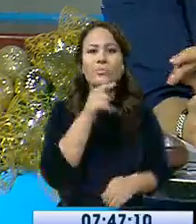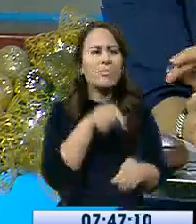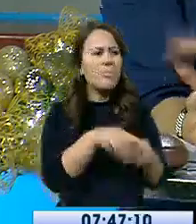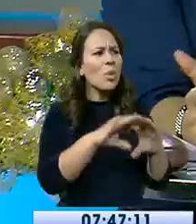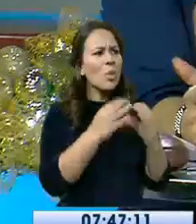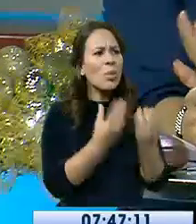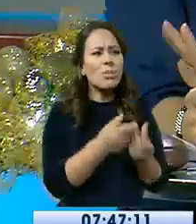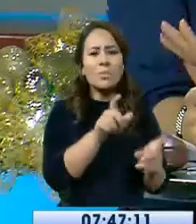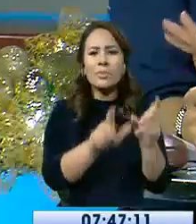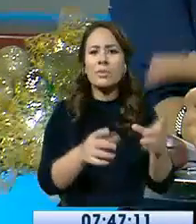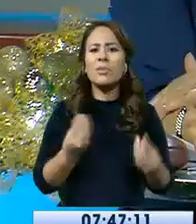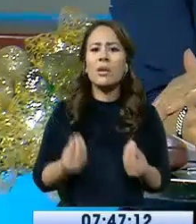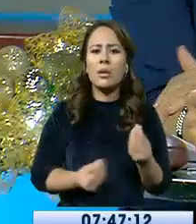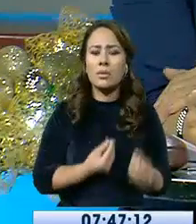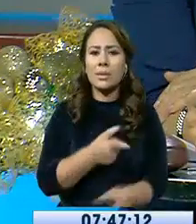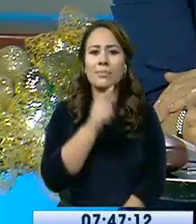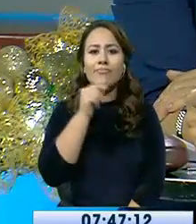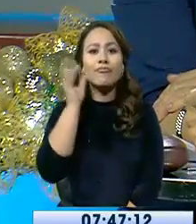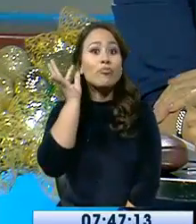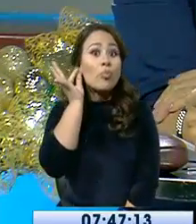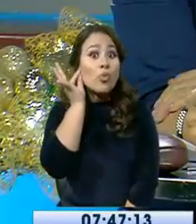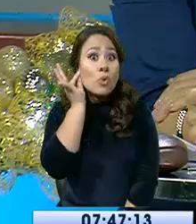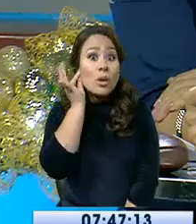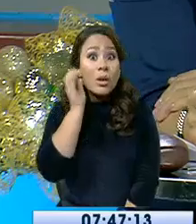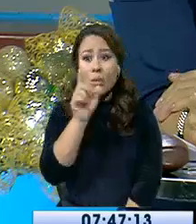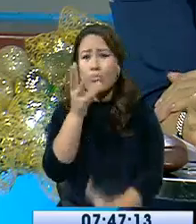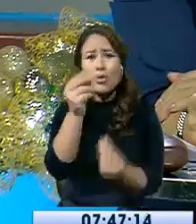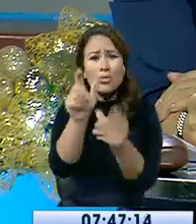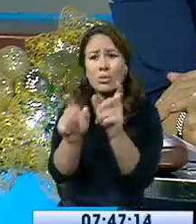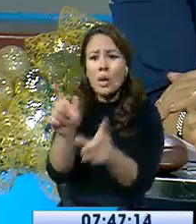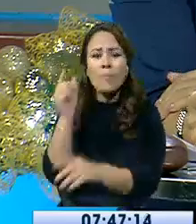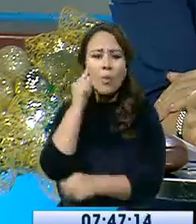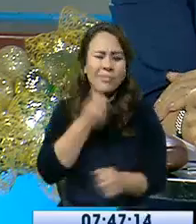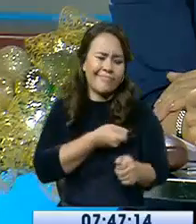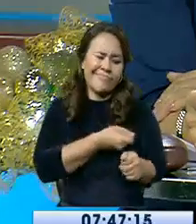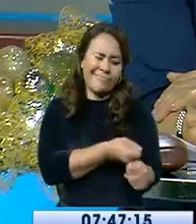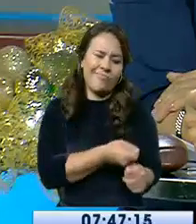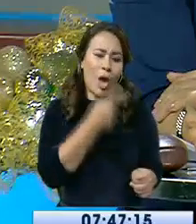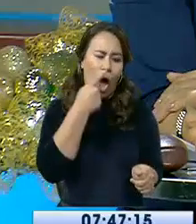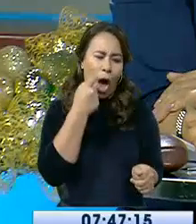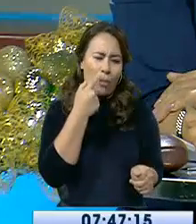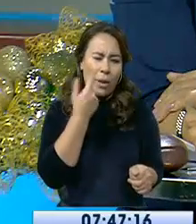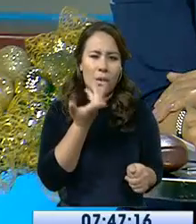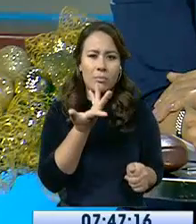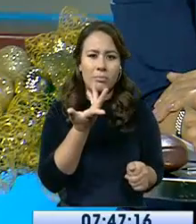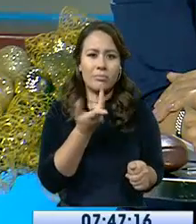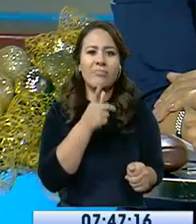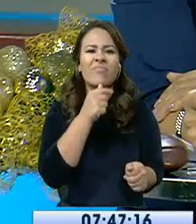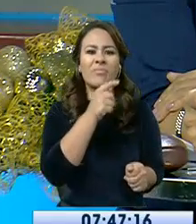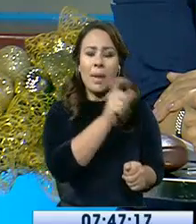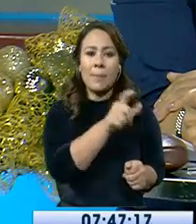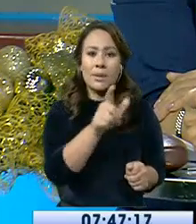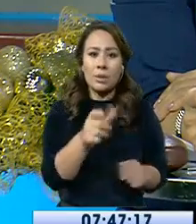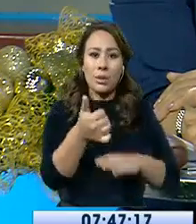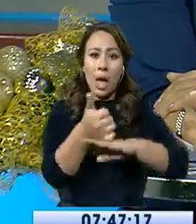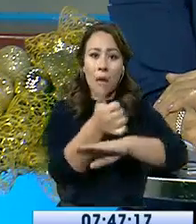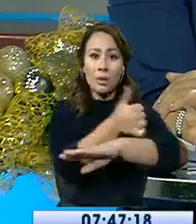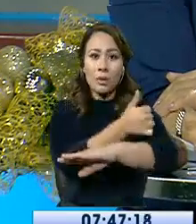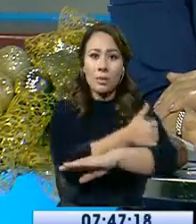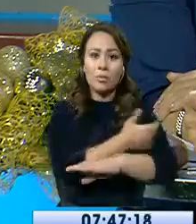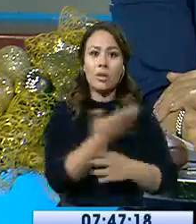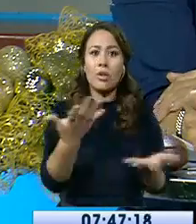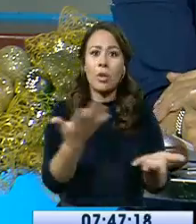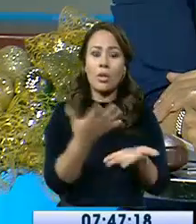banda conformada por mujeres que al parecer se dedicaban a extorsionar a personalidades y autoridades en